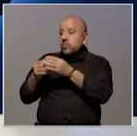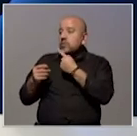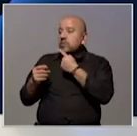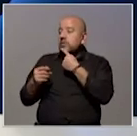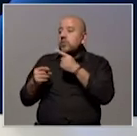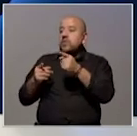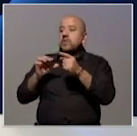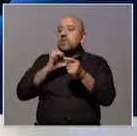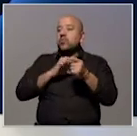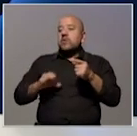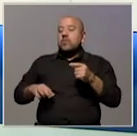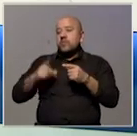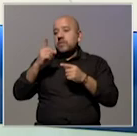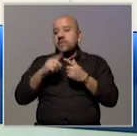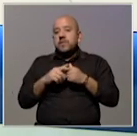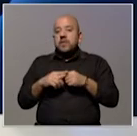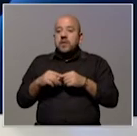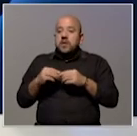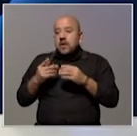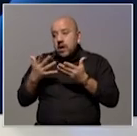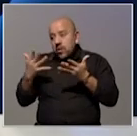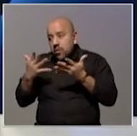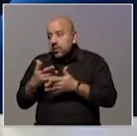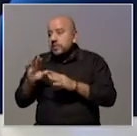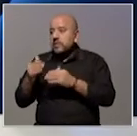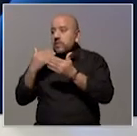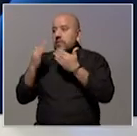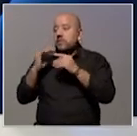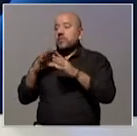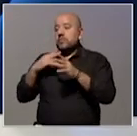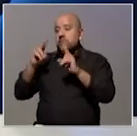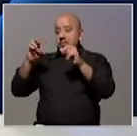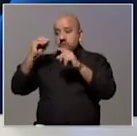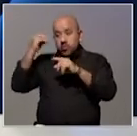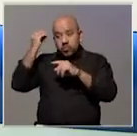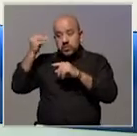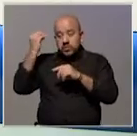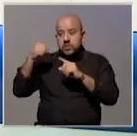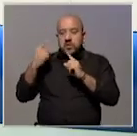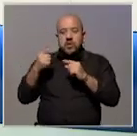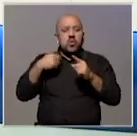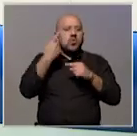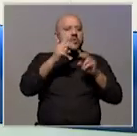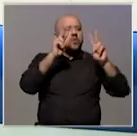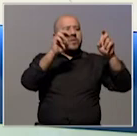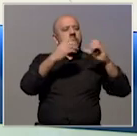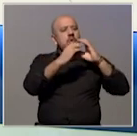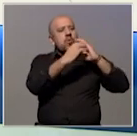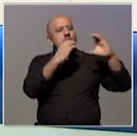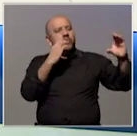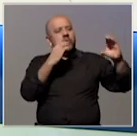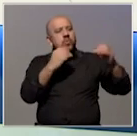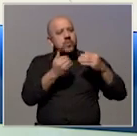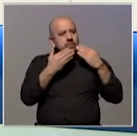ejecutivo de vido ahora está siendo tratado y es un tema de preocupación de toda la bancada con respecto al otro tema el de los ómnibus que una